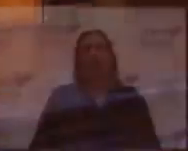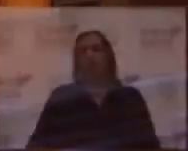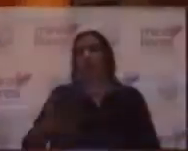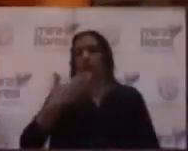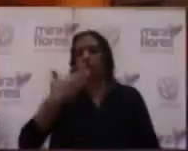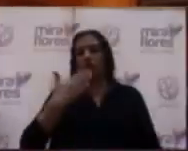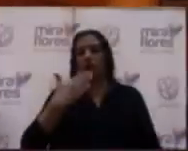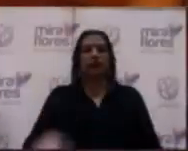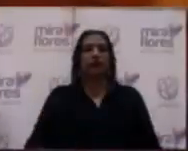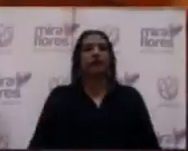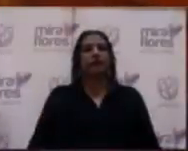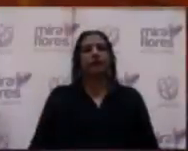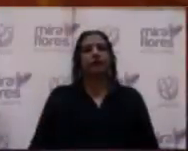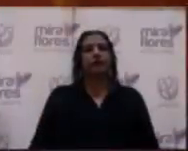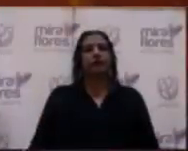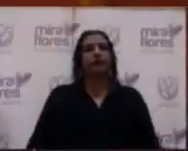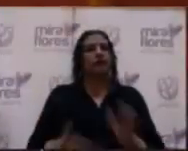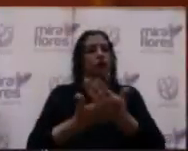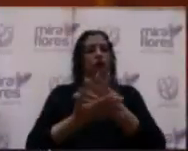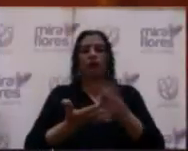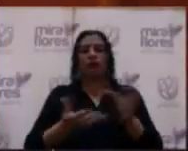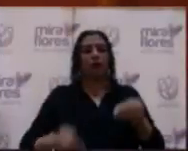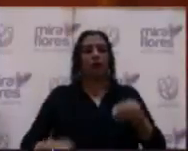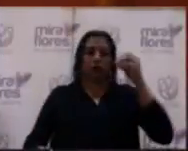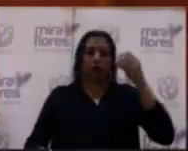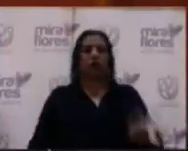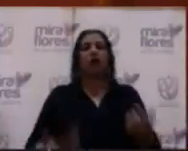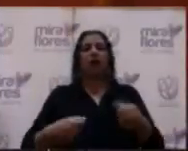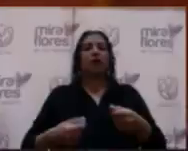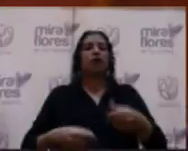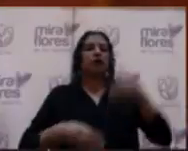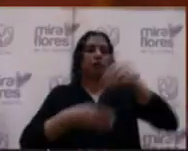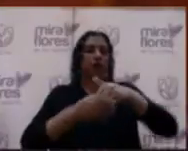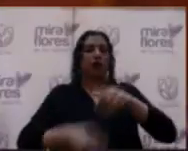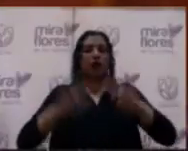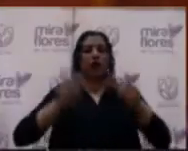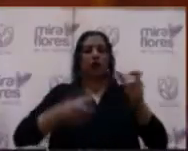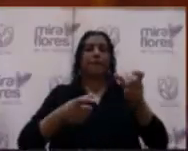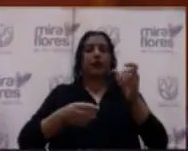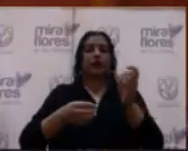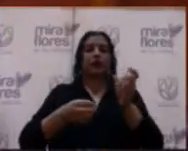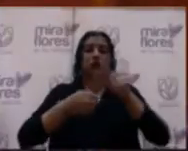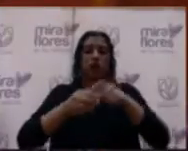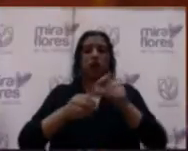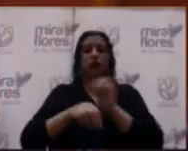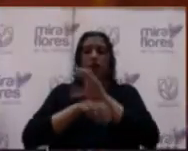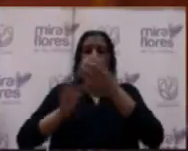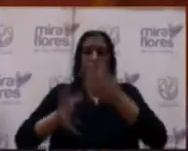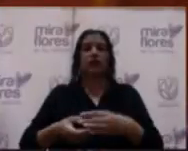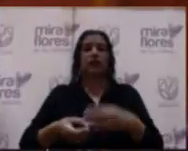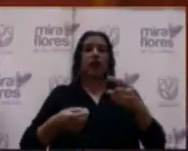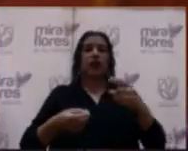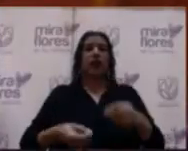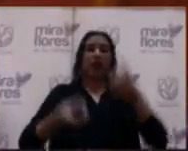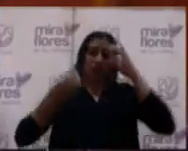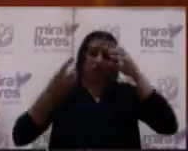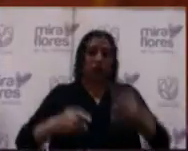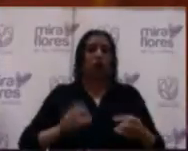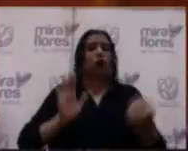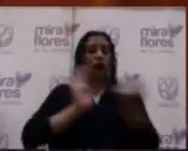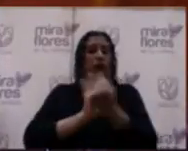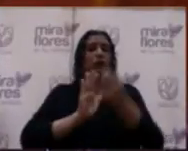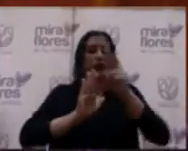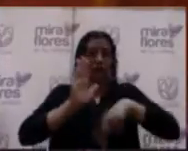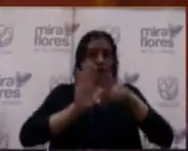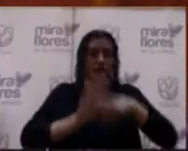muchas gracias. No habiendo más intervenciones, procederíamos a votar. Aquellos miembros del Consejo que estén a favor de aprobar la